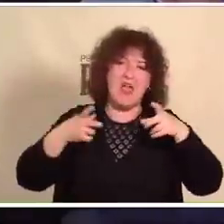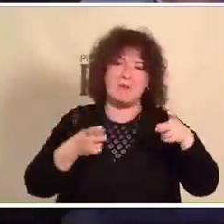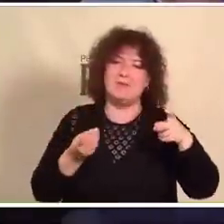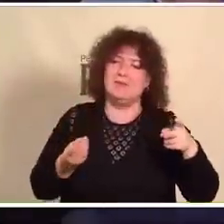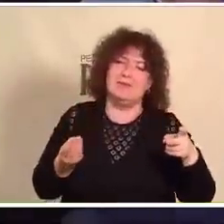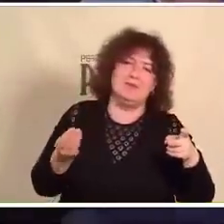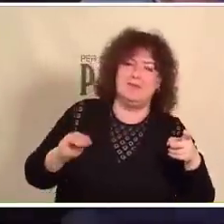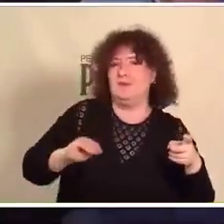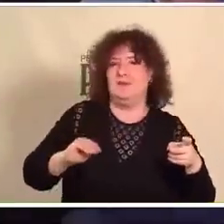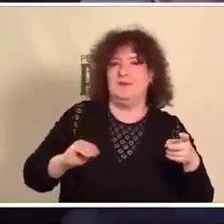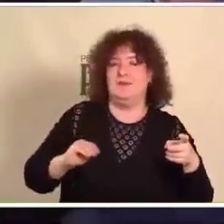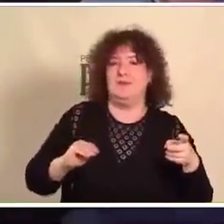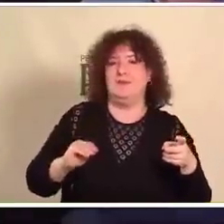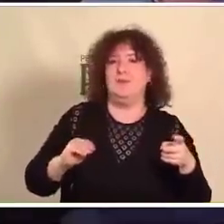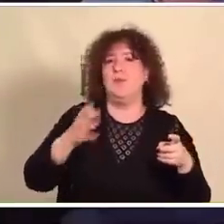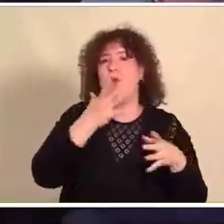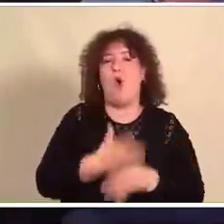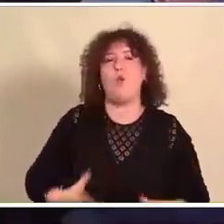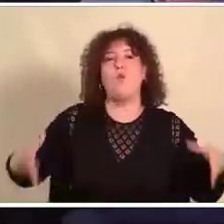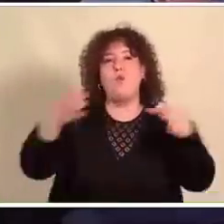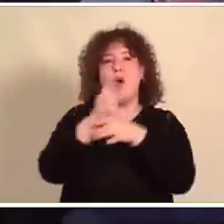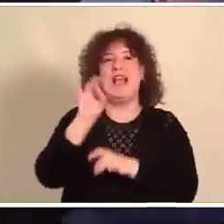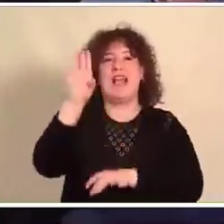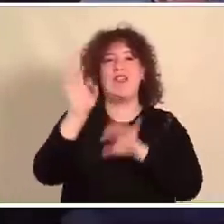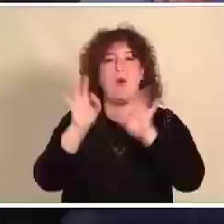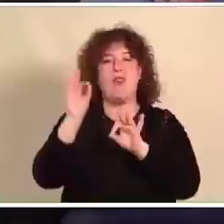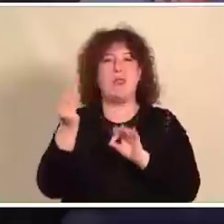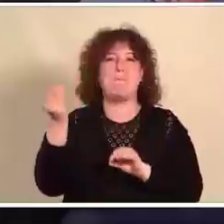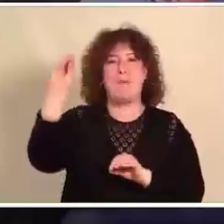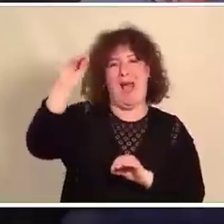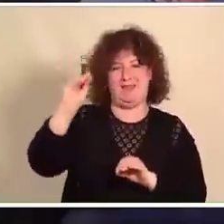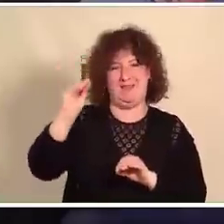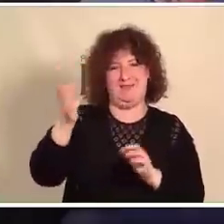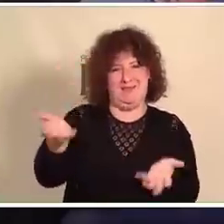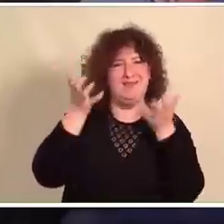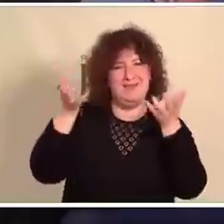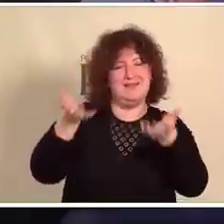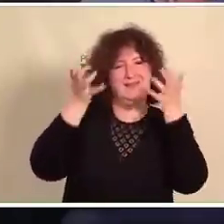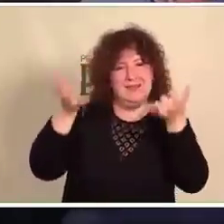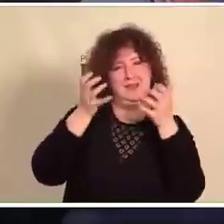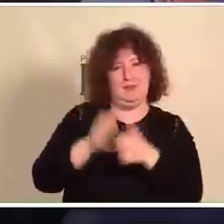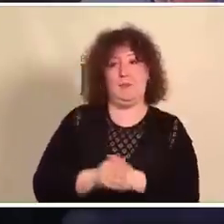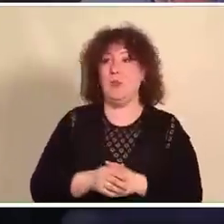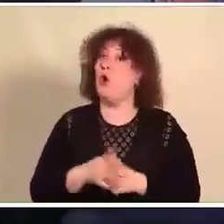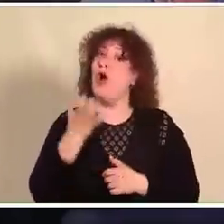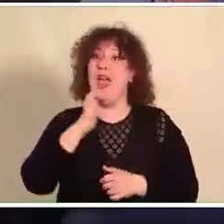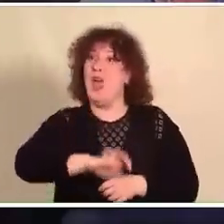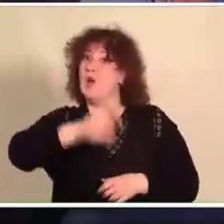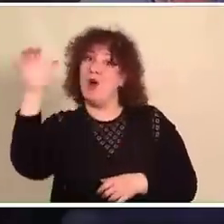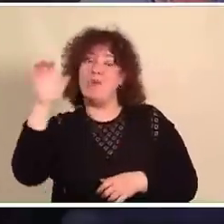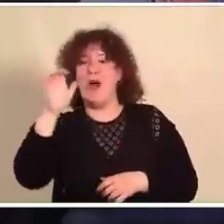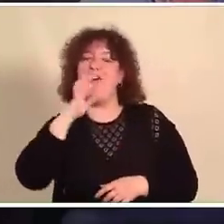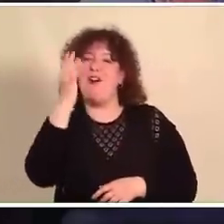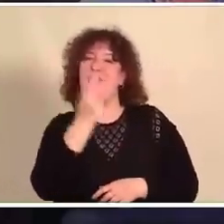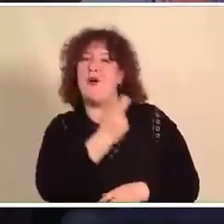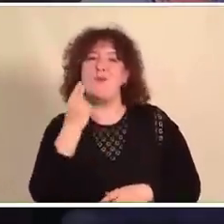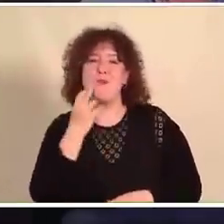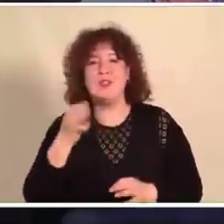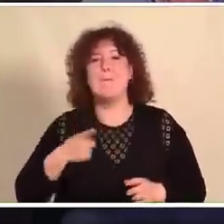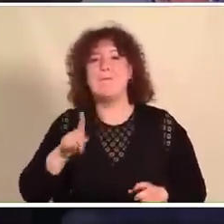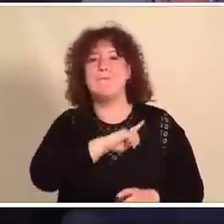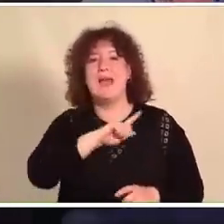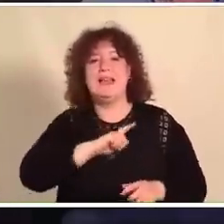su revalorización en un 15%, o como demuestran los compromisos de todos los países europeos de aumento del gasto militar